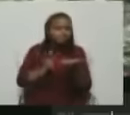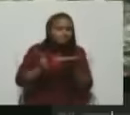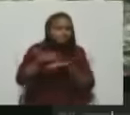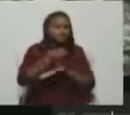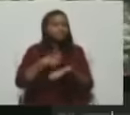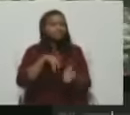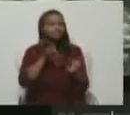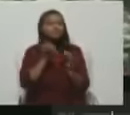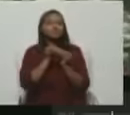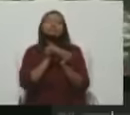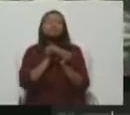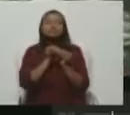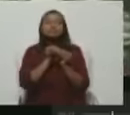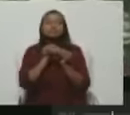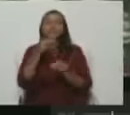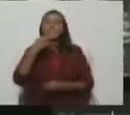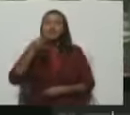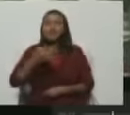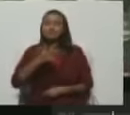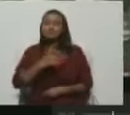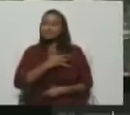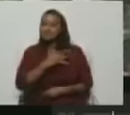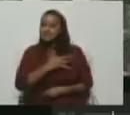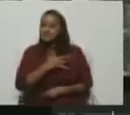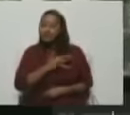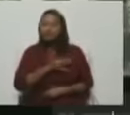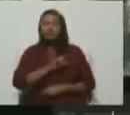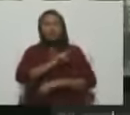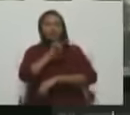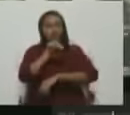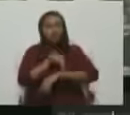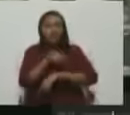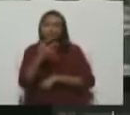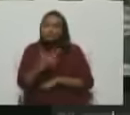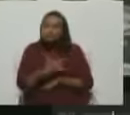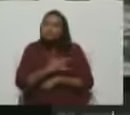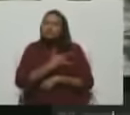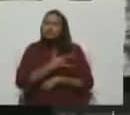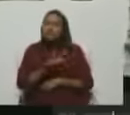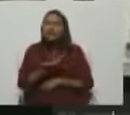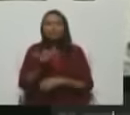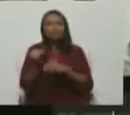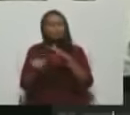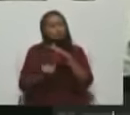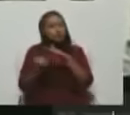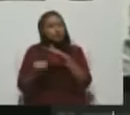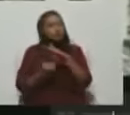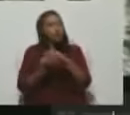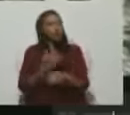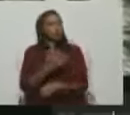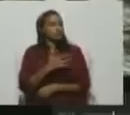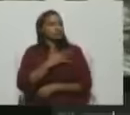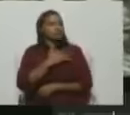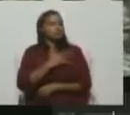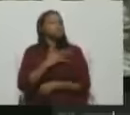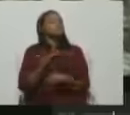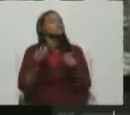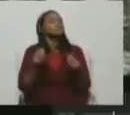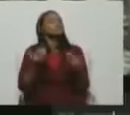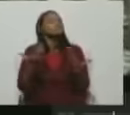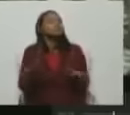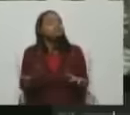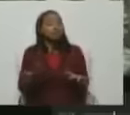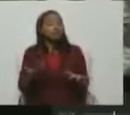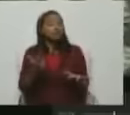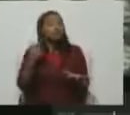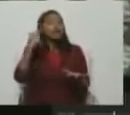nacional, el sentimiento institucional que tiene que ponerse en marcha pues